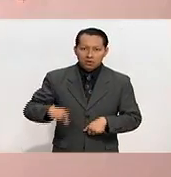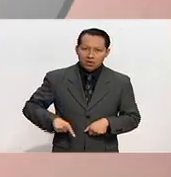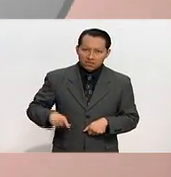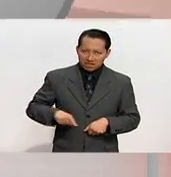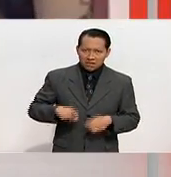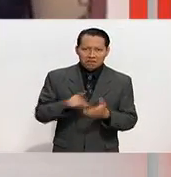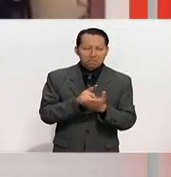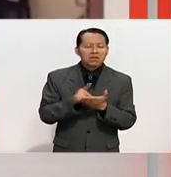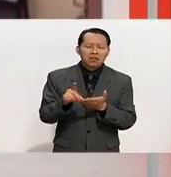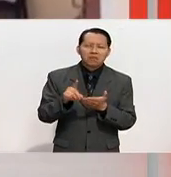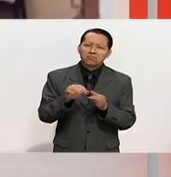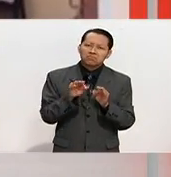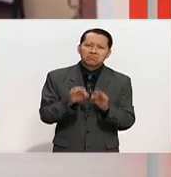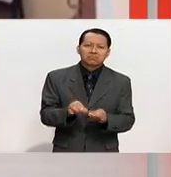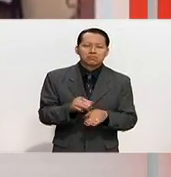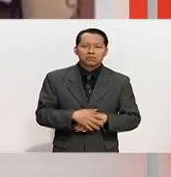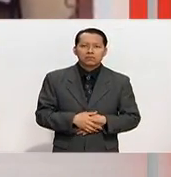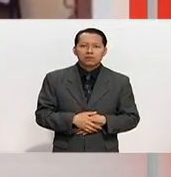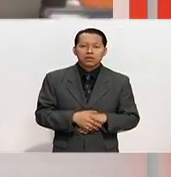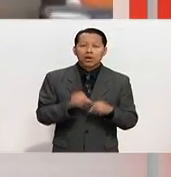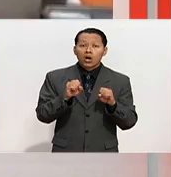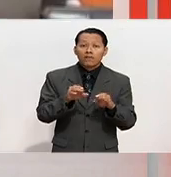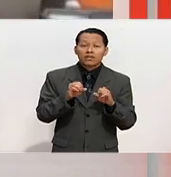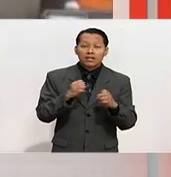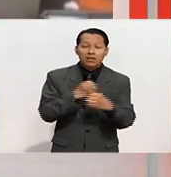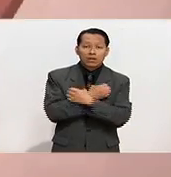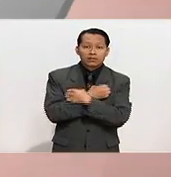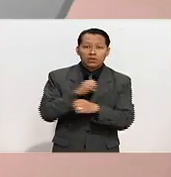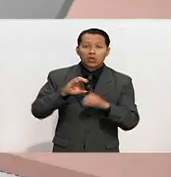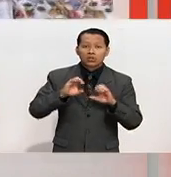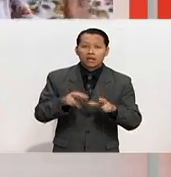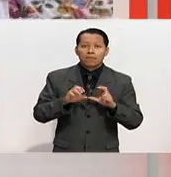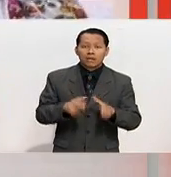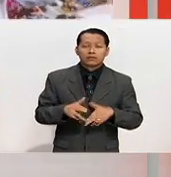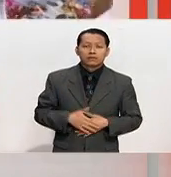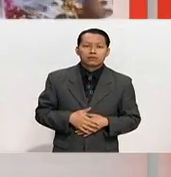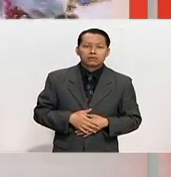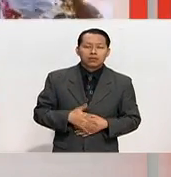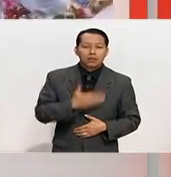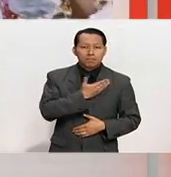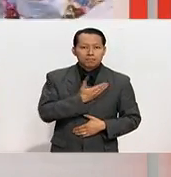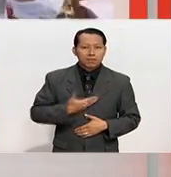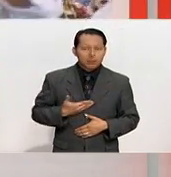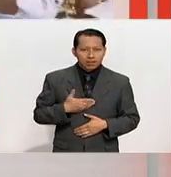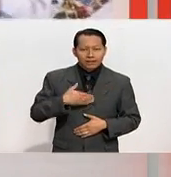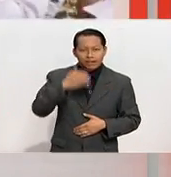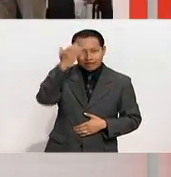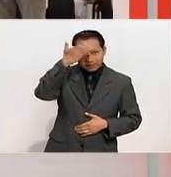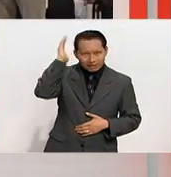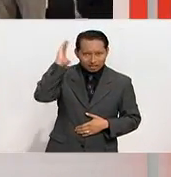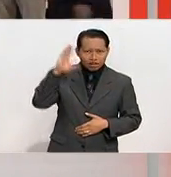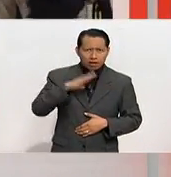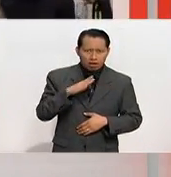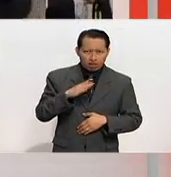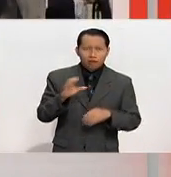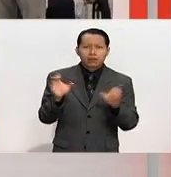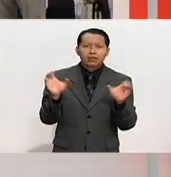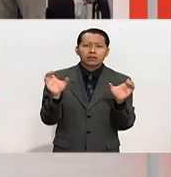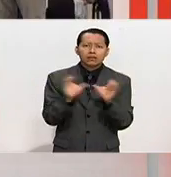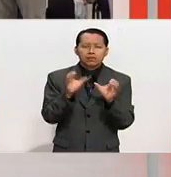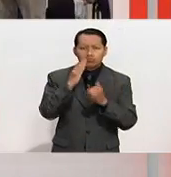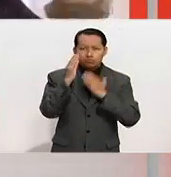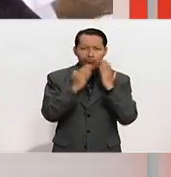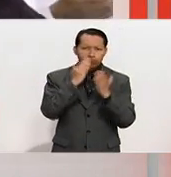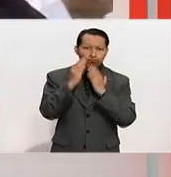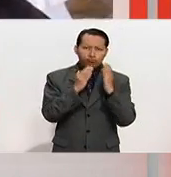eficaz. Vandalizan oficinas de educación en Chiapas. El presidente Enrique Peña Nieto encabeza la entrega de certificados de